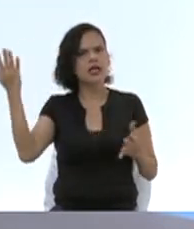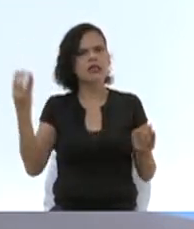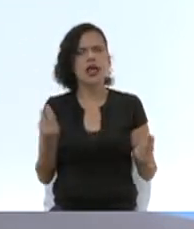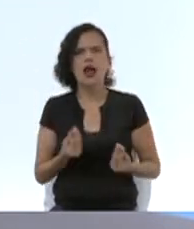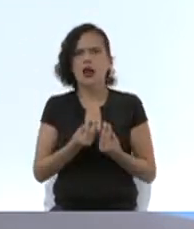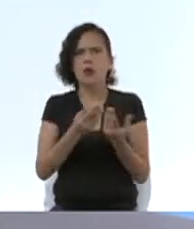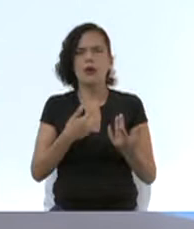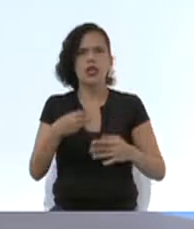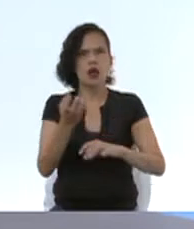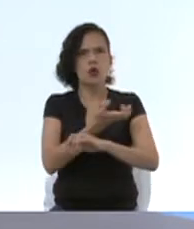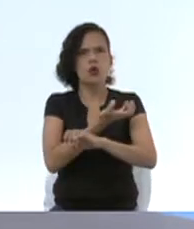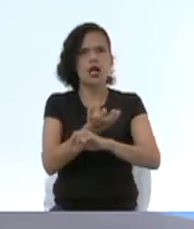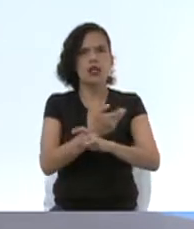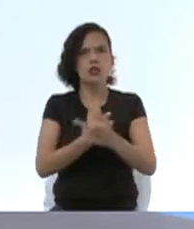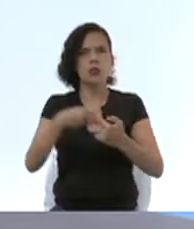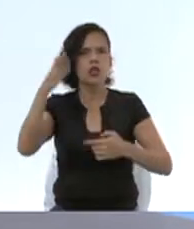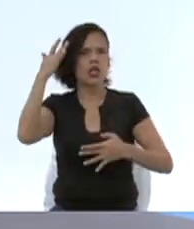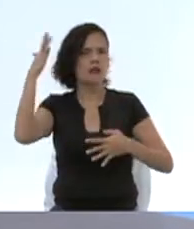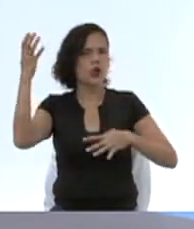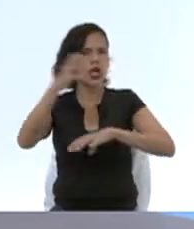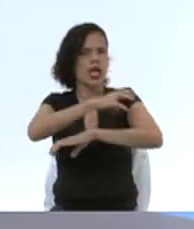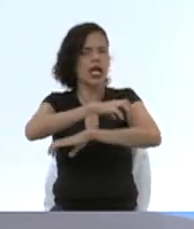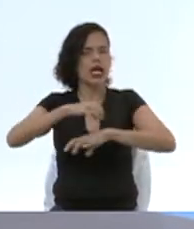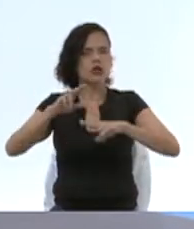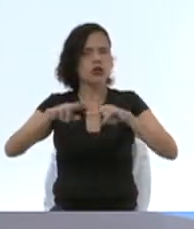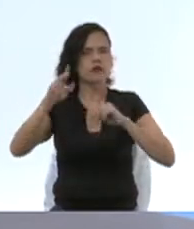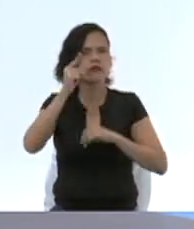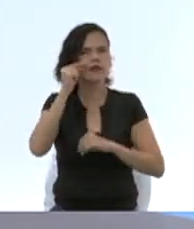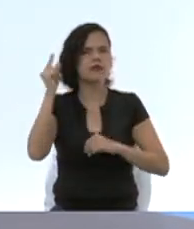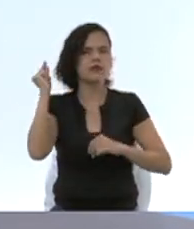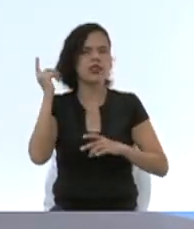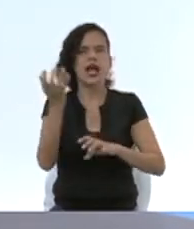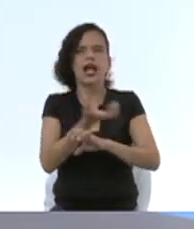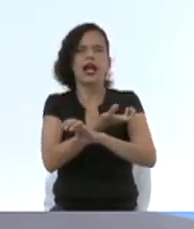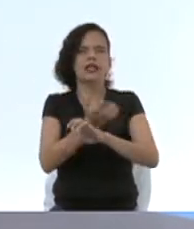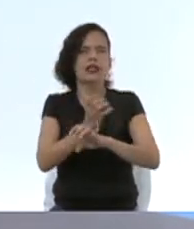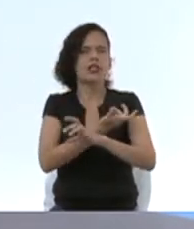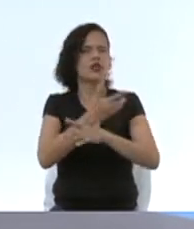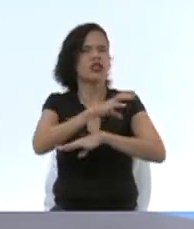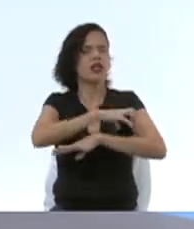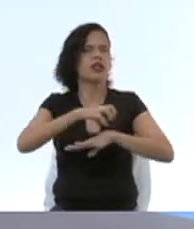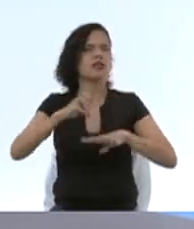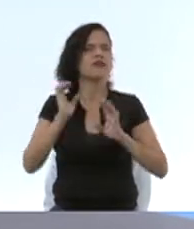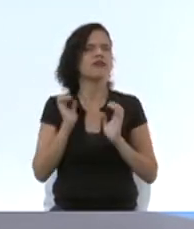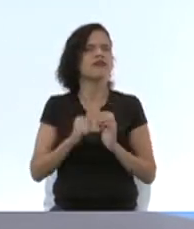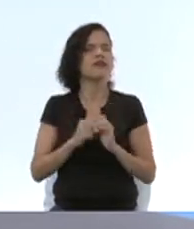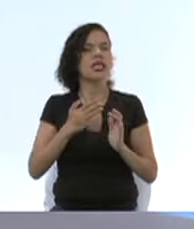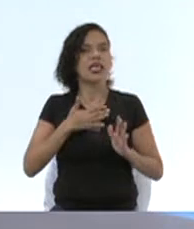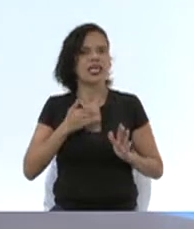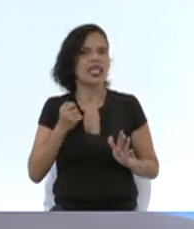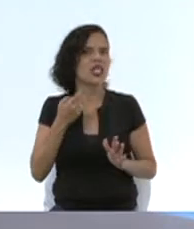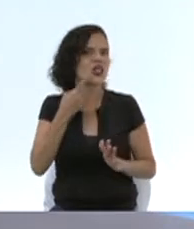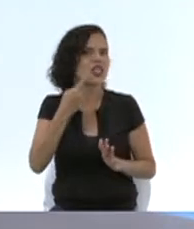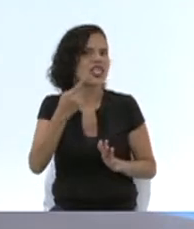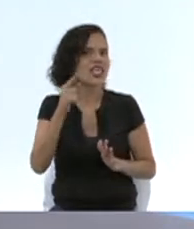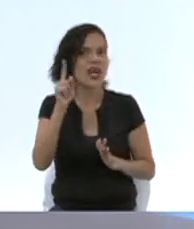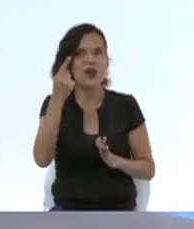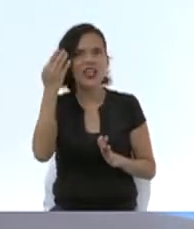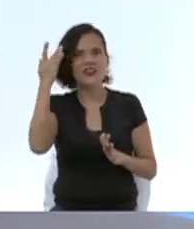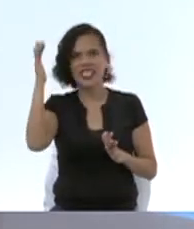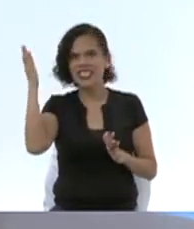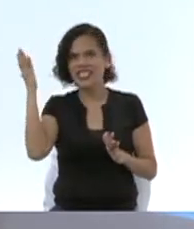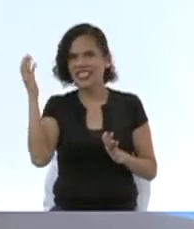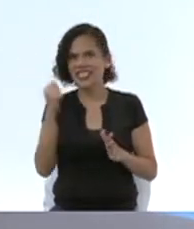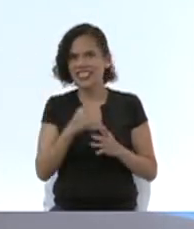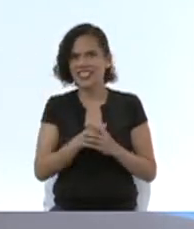con una canción porque adivino que es el gato y las niñas y los niños cantan la canción del gato. ¿Quieres que yo te diga una adivinanza?